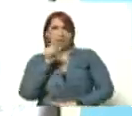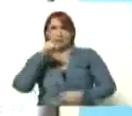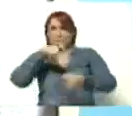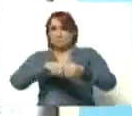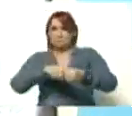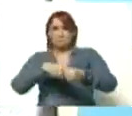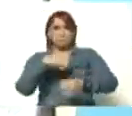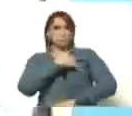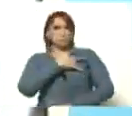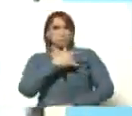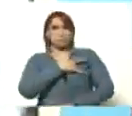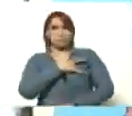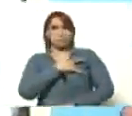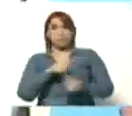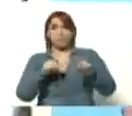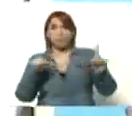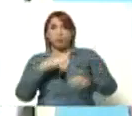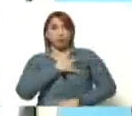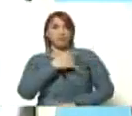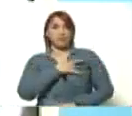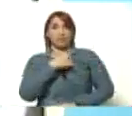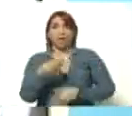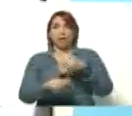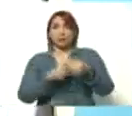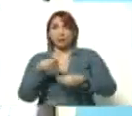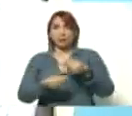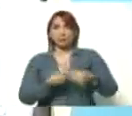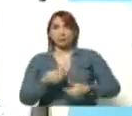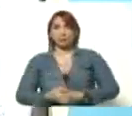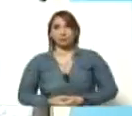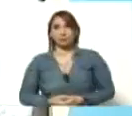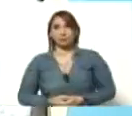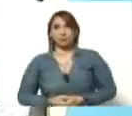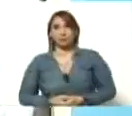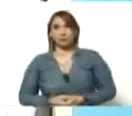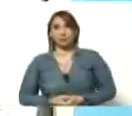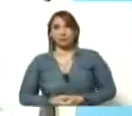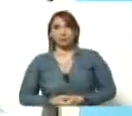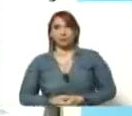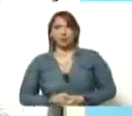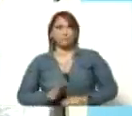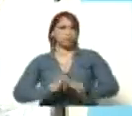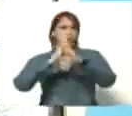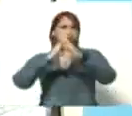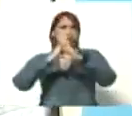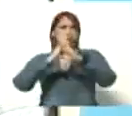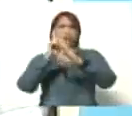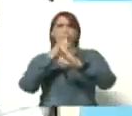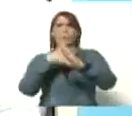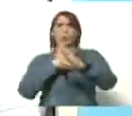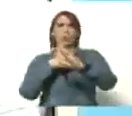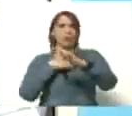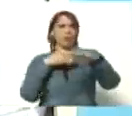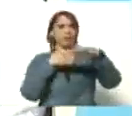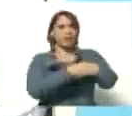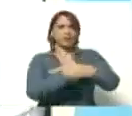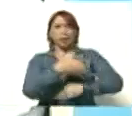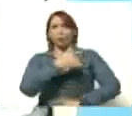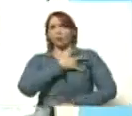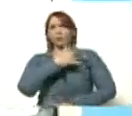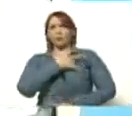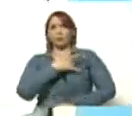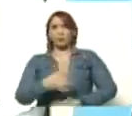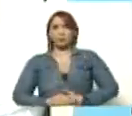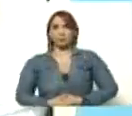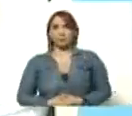universidades. Y las universidades lo que aplicaban eran filtros, obstáculos para el ingreso a la universidad.